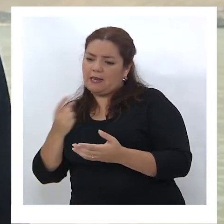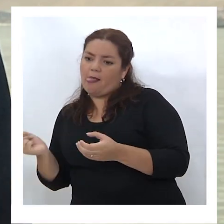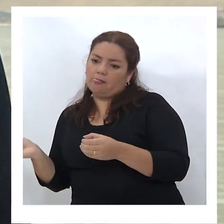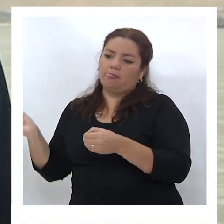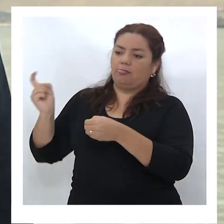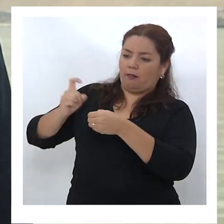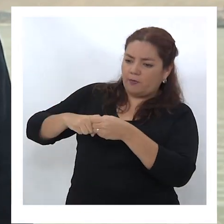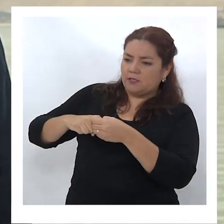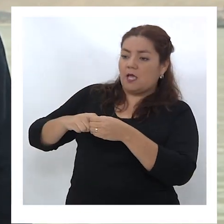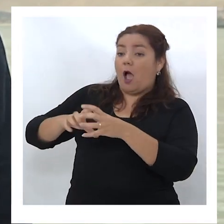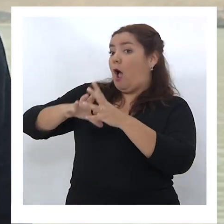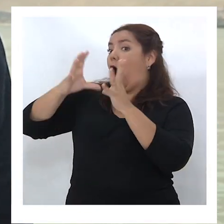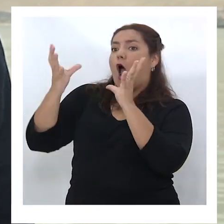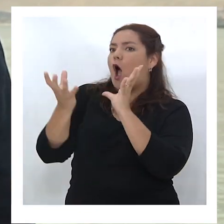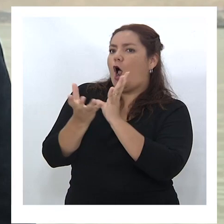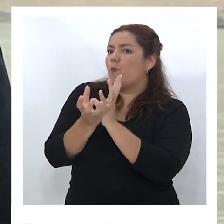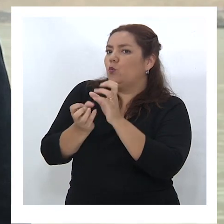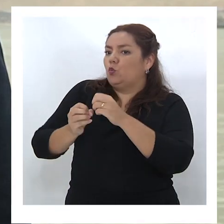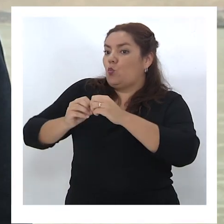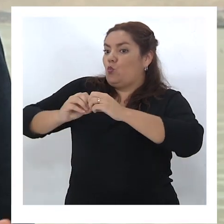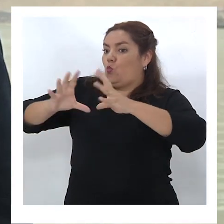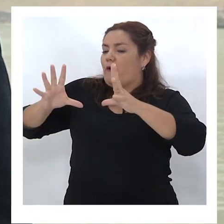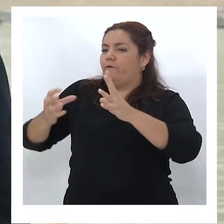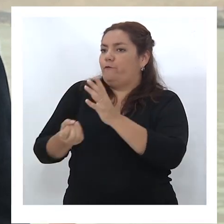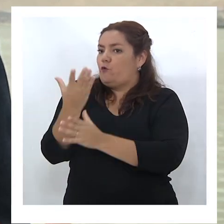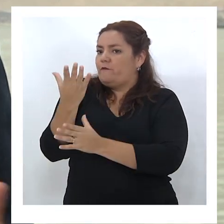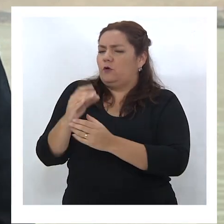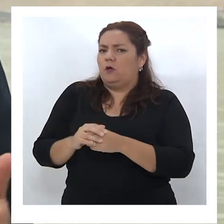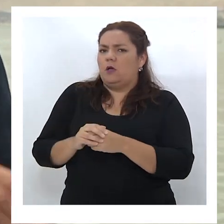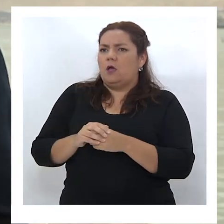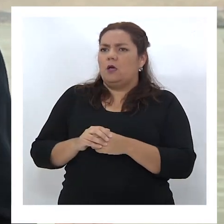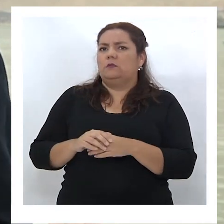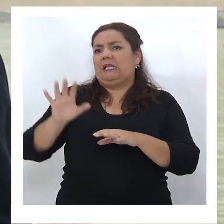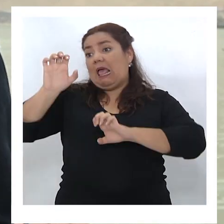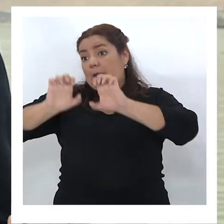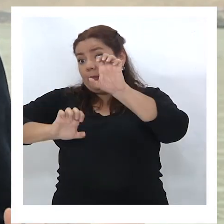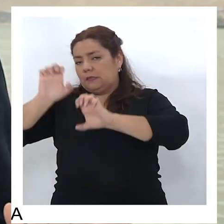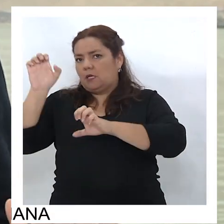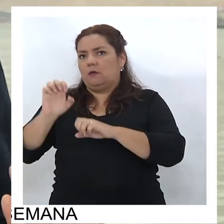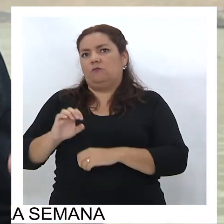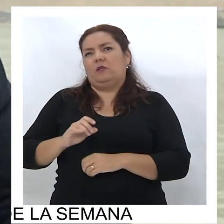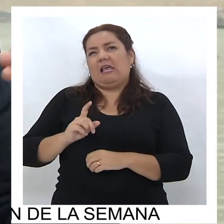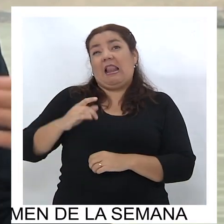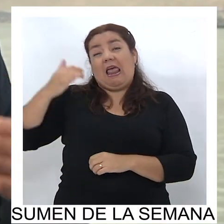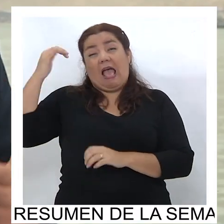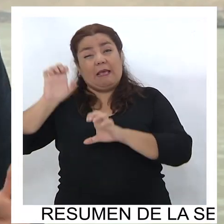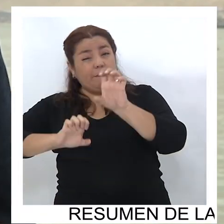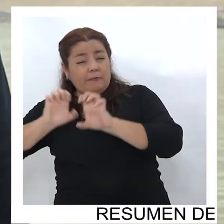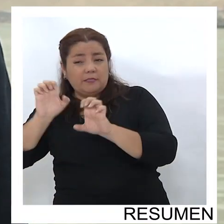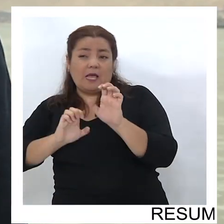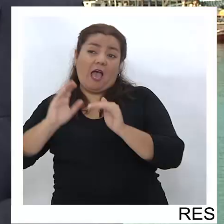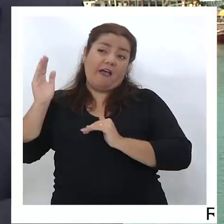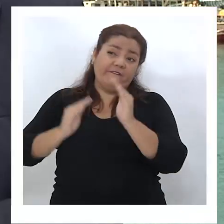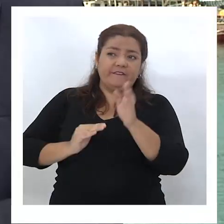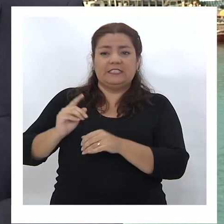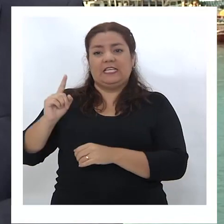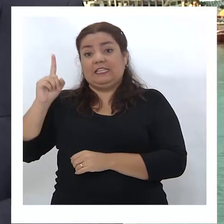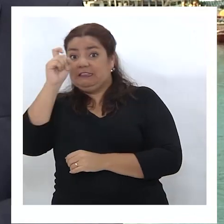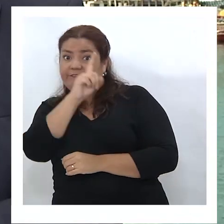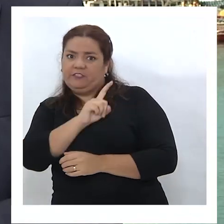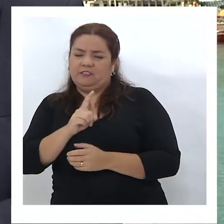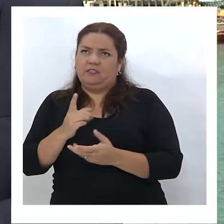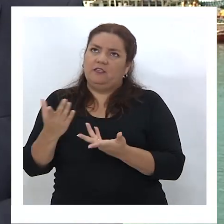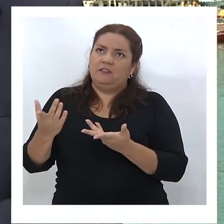incorporarse al mundo moderno, en el fondo un mundo sustentable de las empresas. No siempre las empresas, ¿cierto?, dentro de sus,